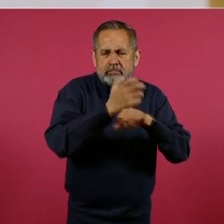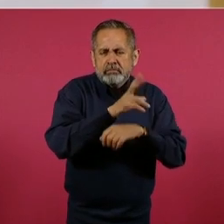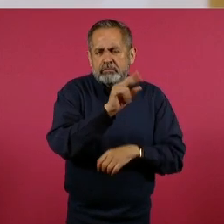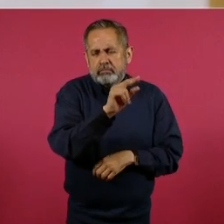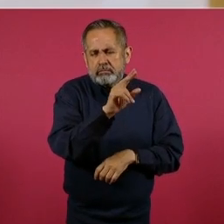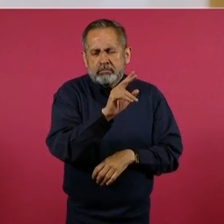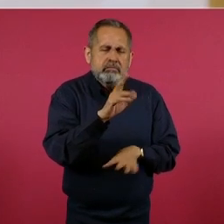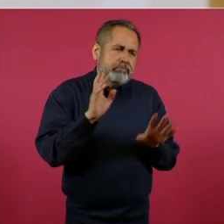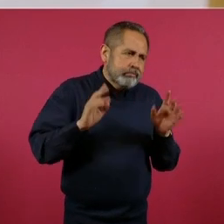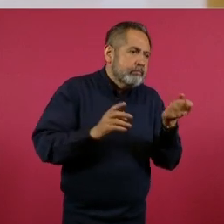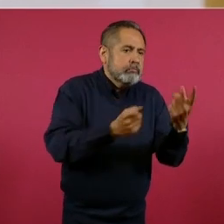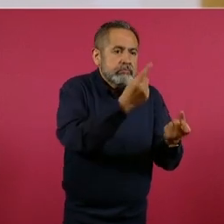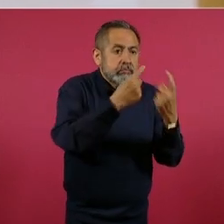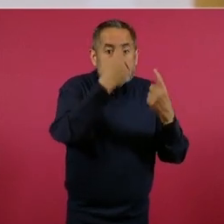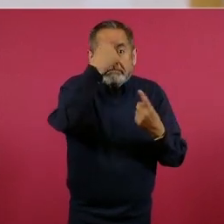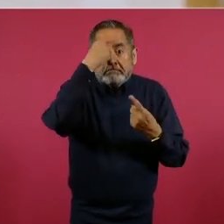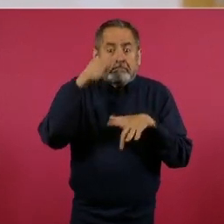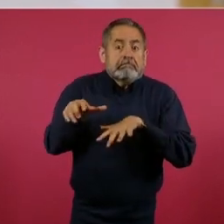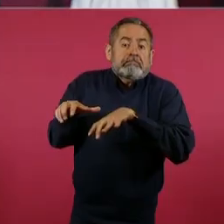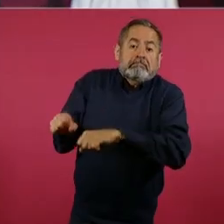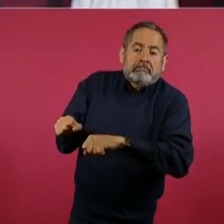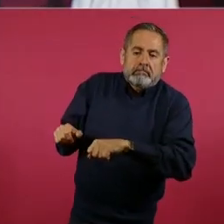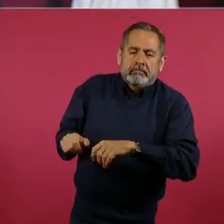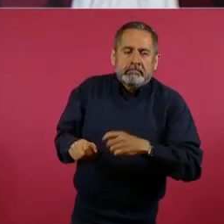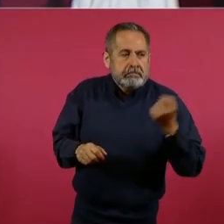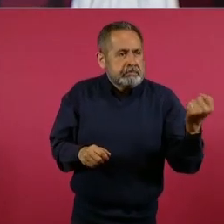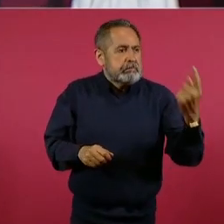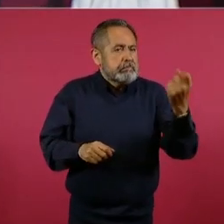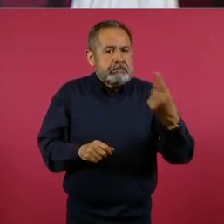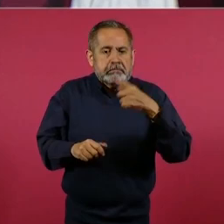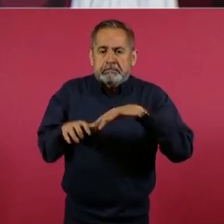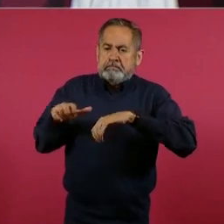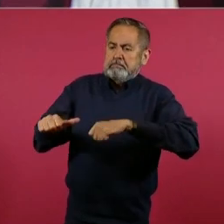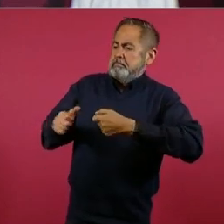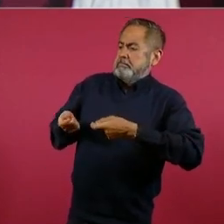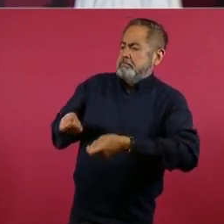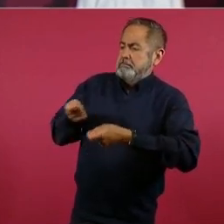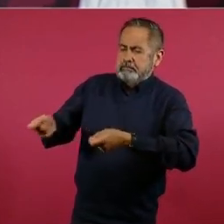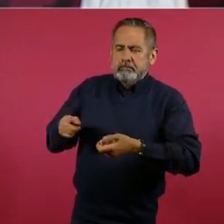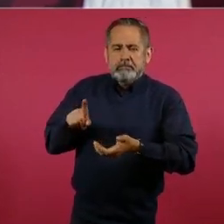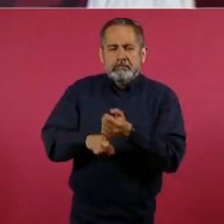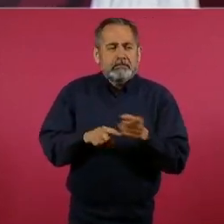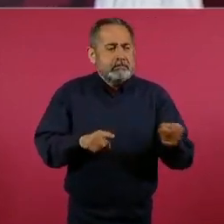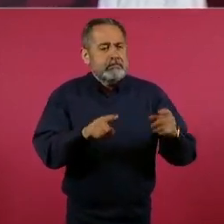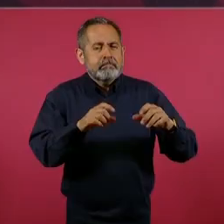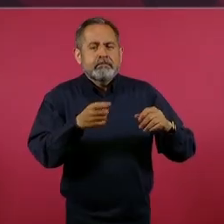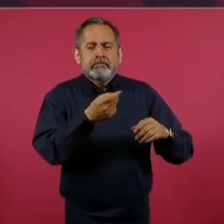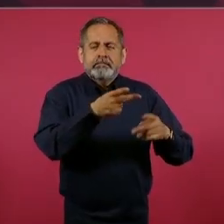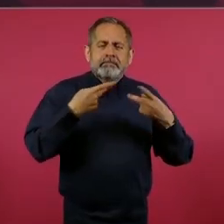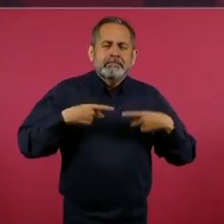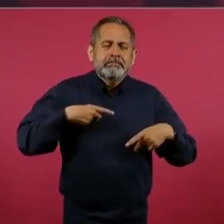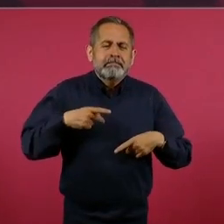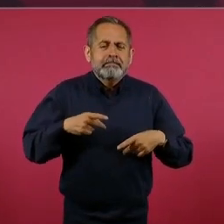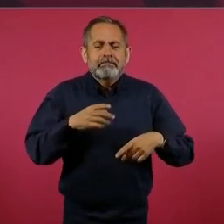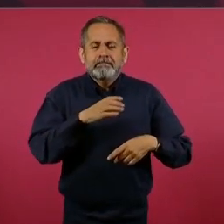el presidente Biden, pero sí en algunos políticos, congresistas,